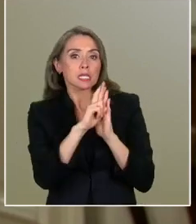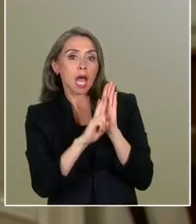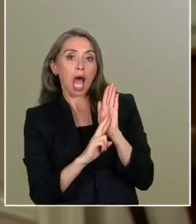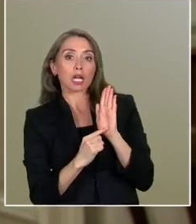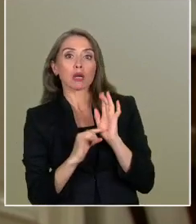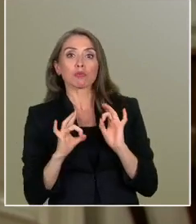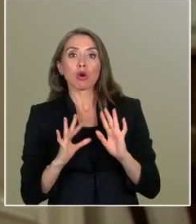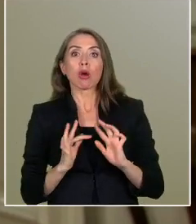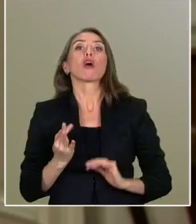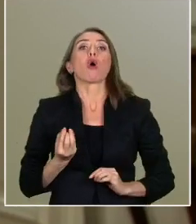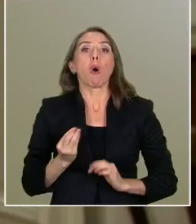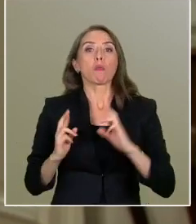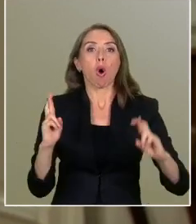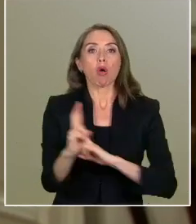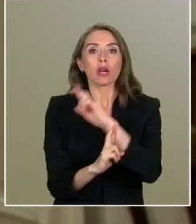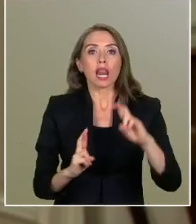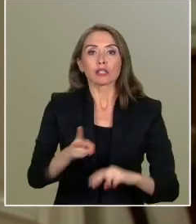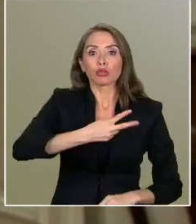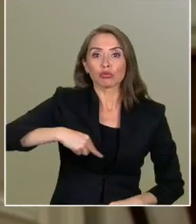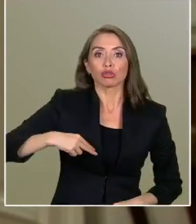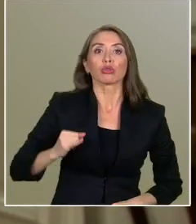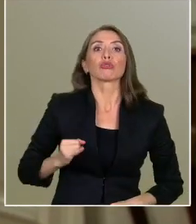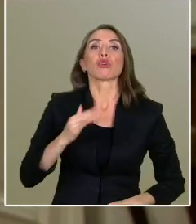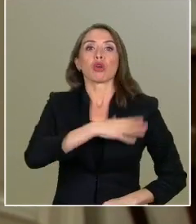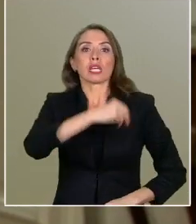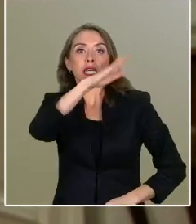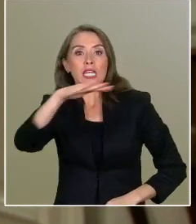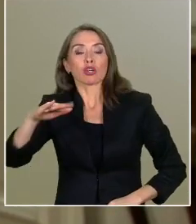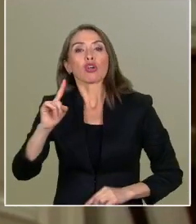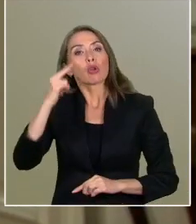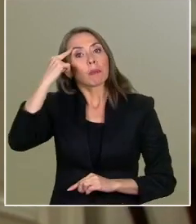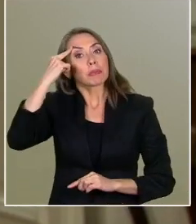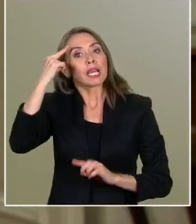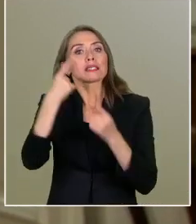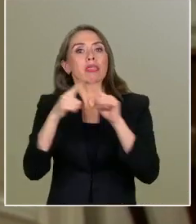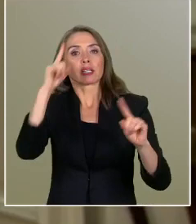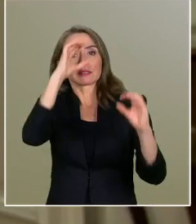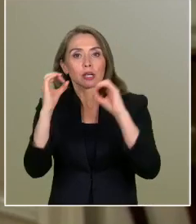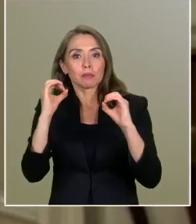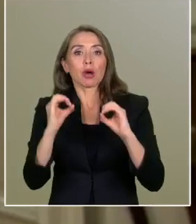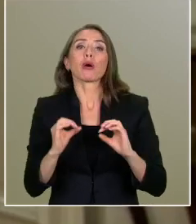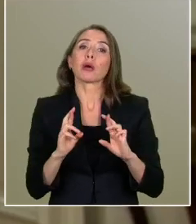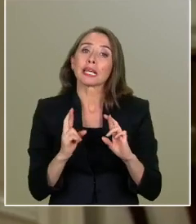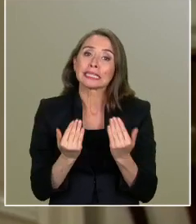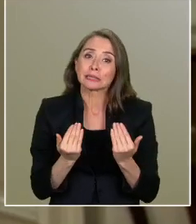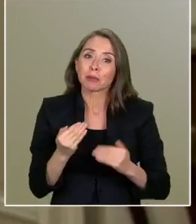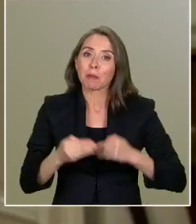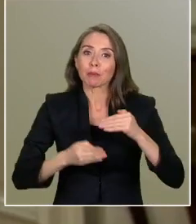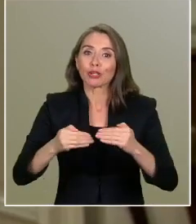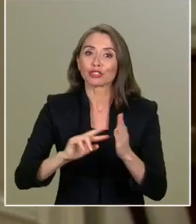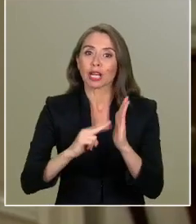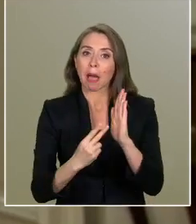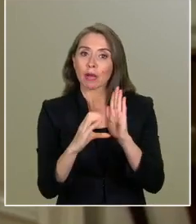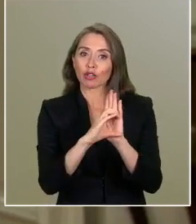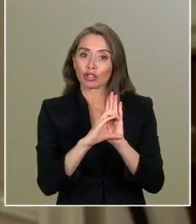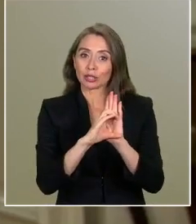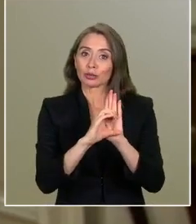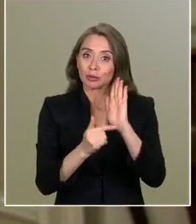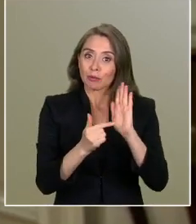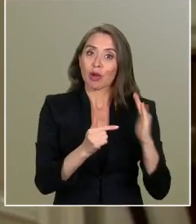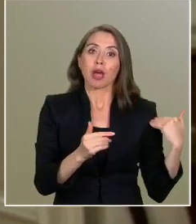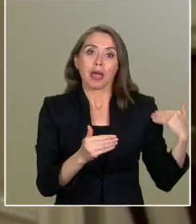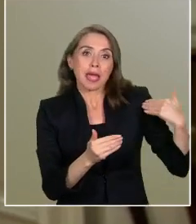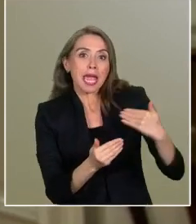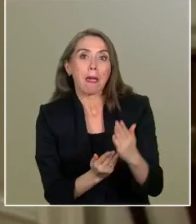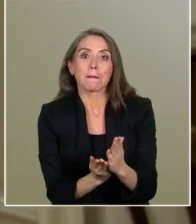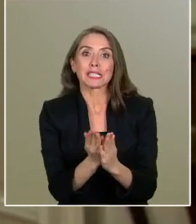nuestra convivencia y la de nuestros hijos no nuestras diferencias y espero que el proceso constituyente que iniciamos y que hoy alcanza una